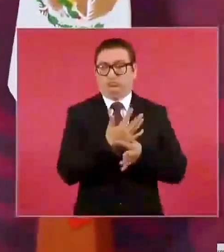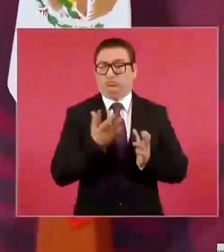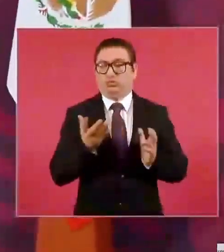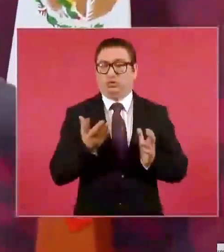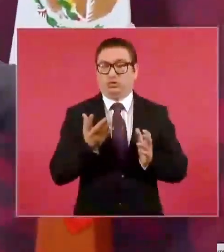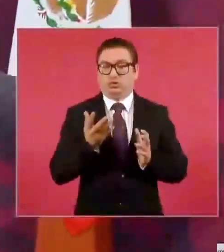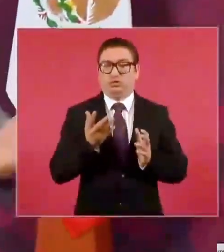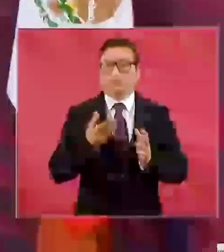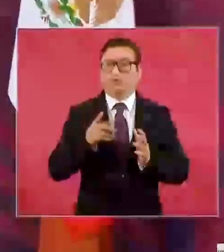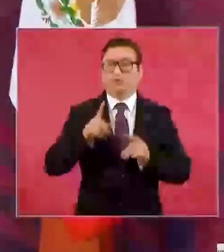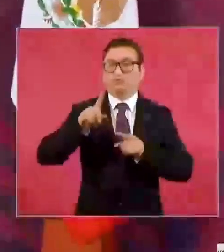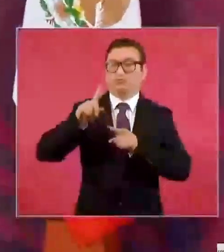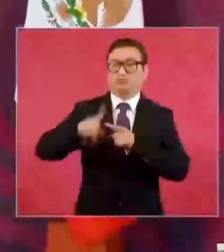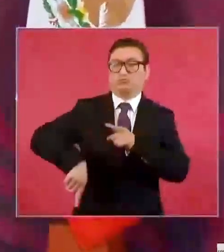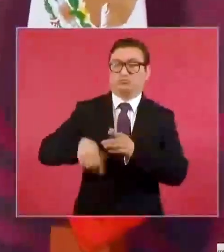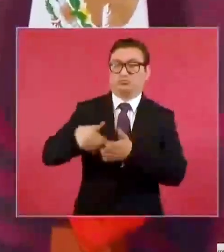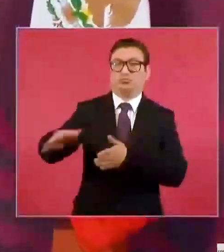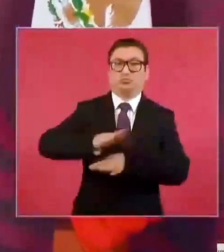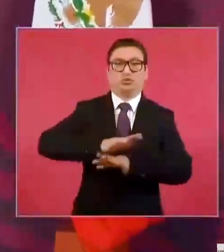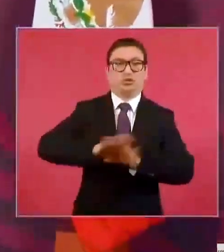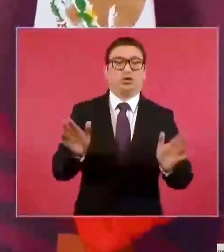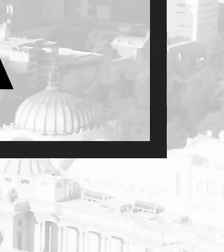que ya está destituido.